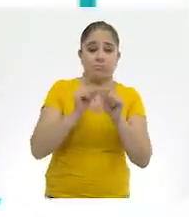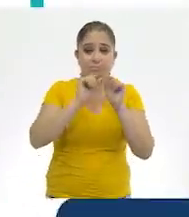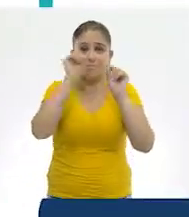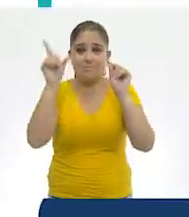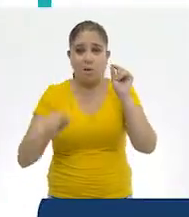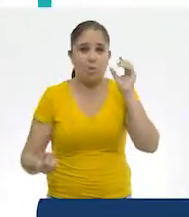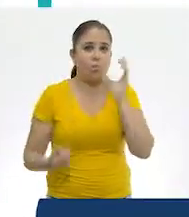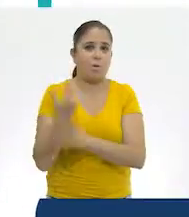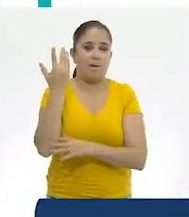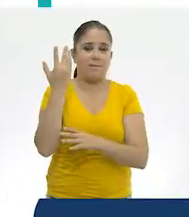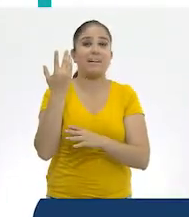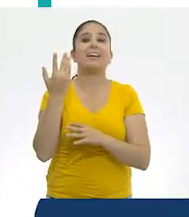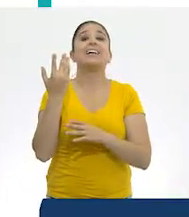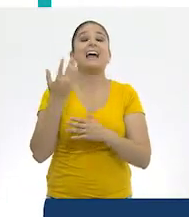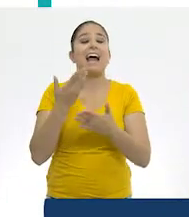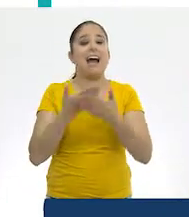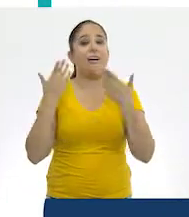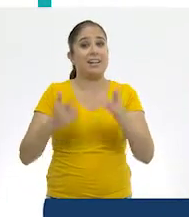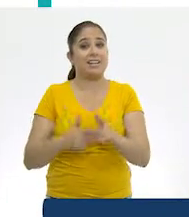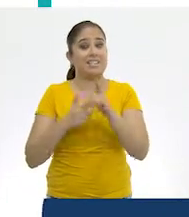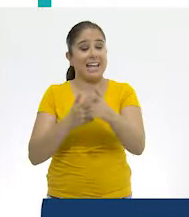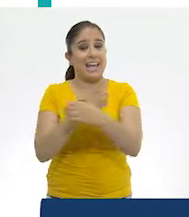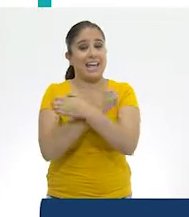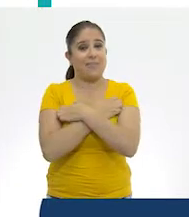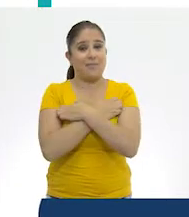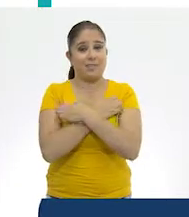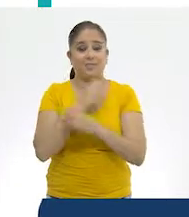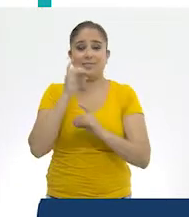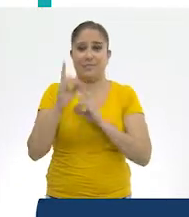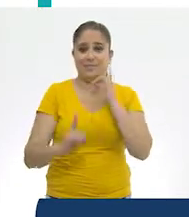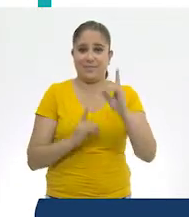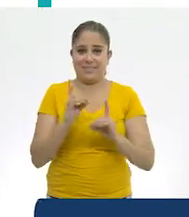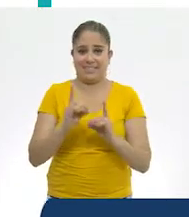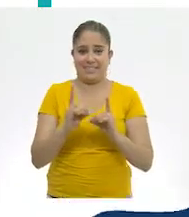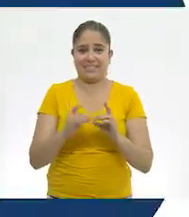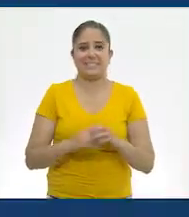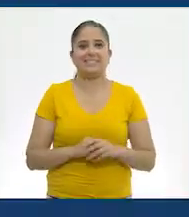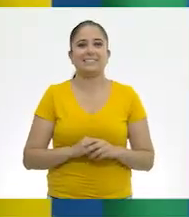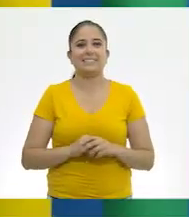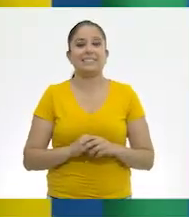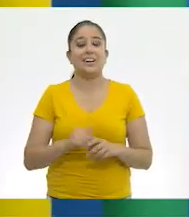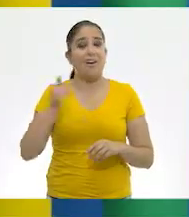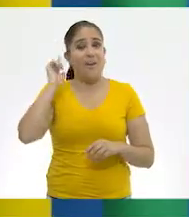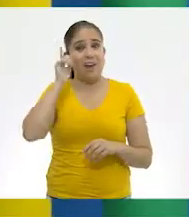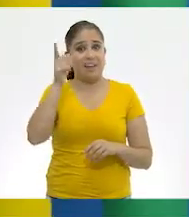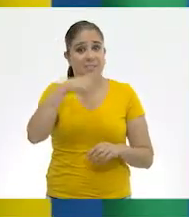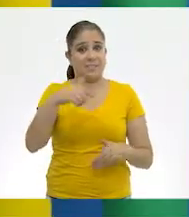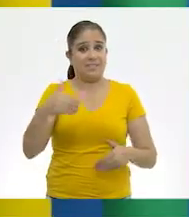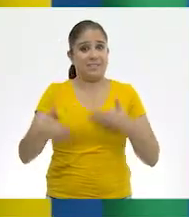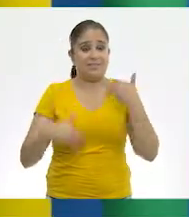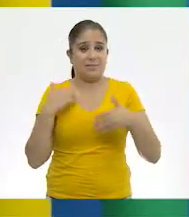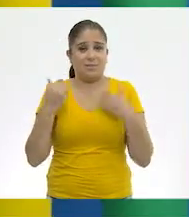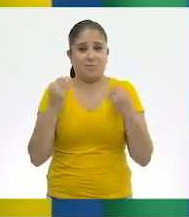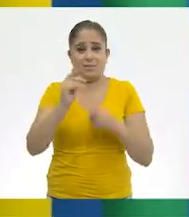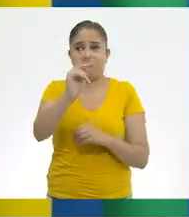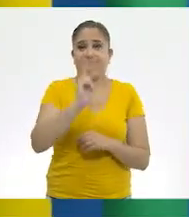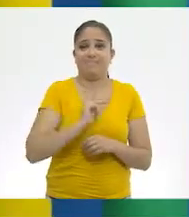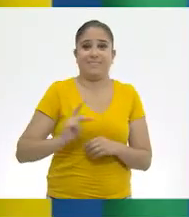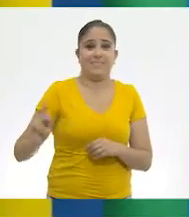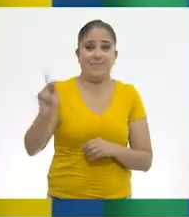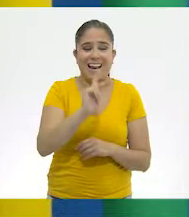restaurada. A continuación, educación física. Espero que lo hayan disfrutado tanto como